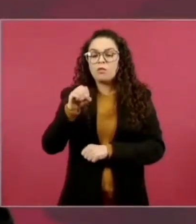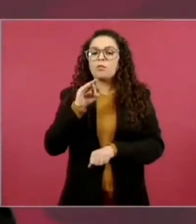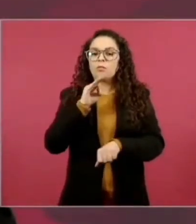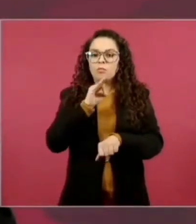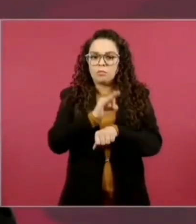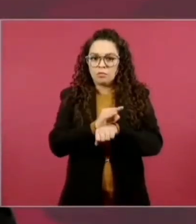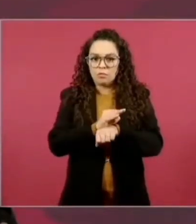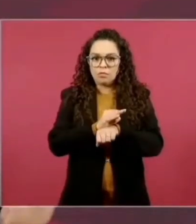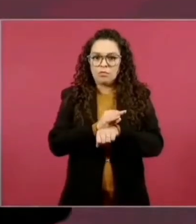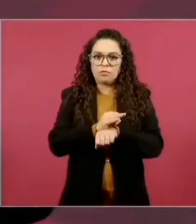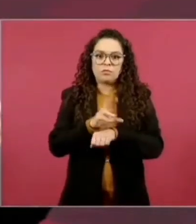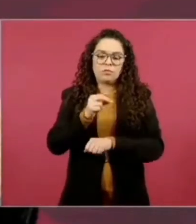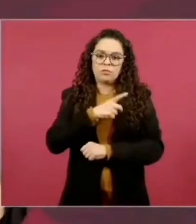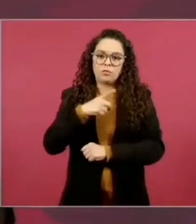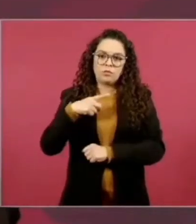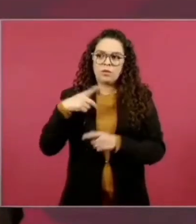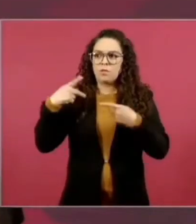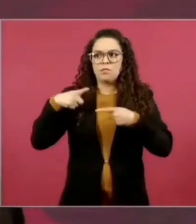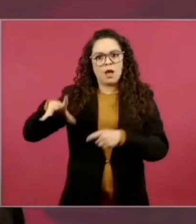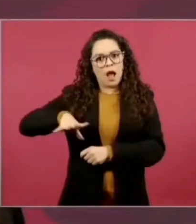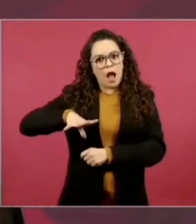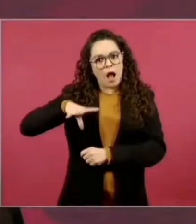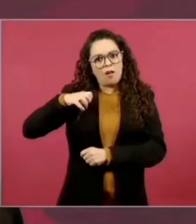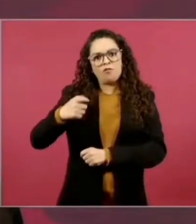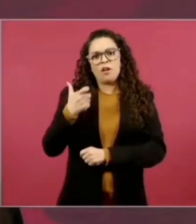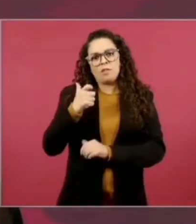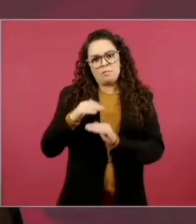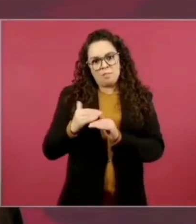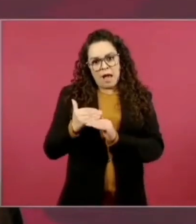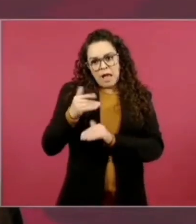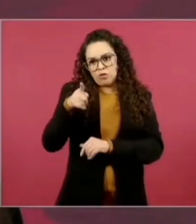se cobre más